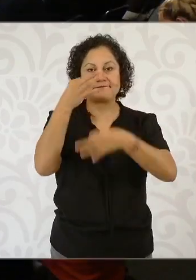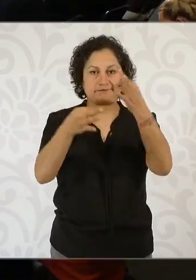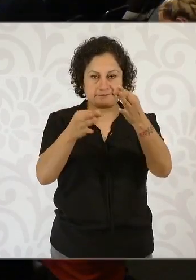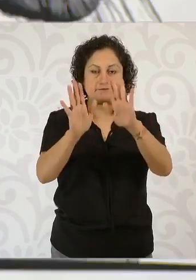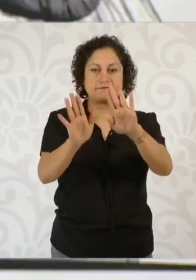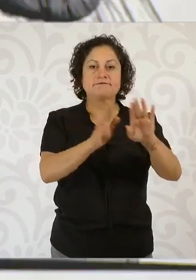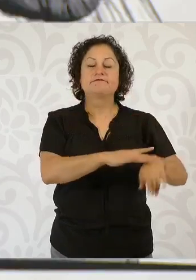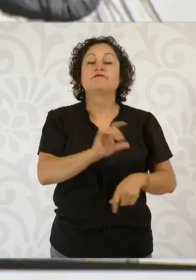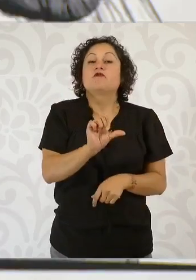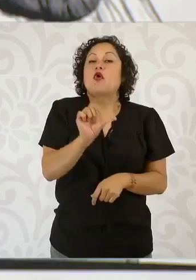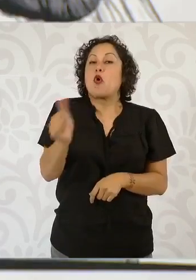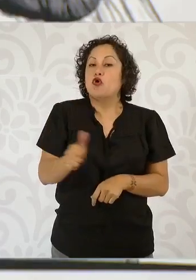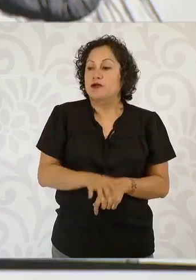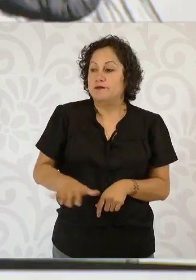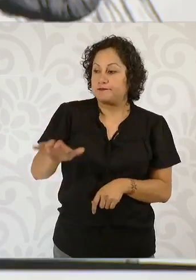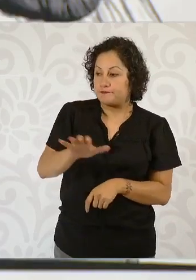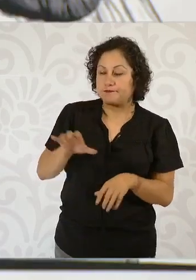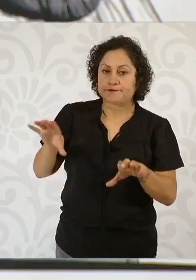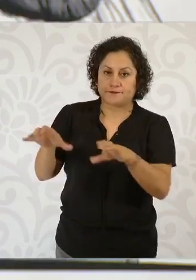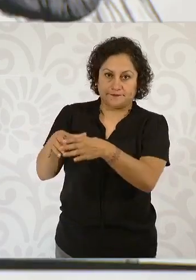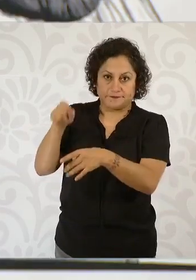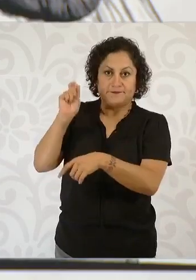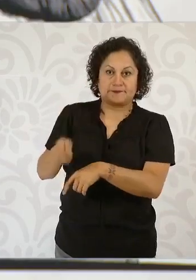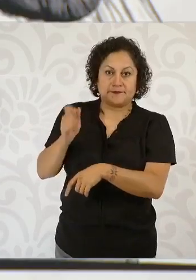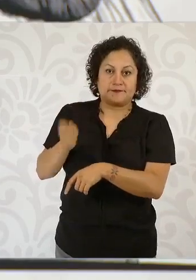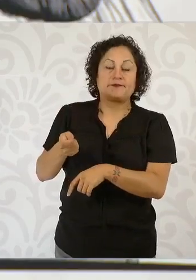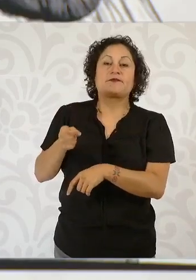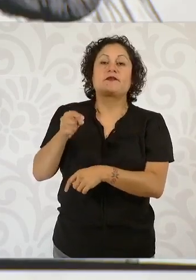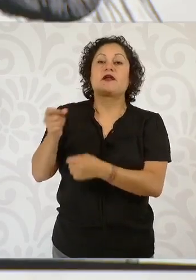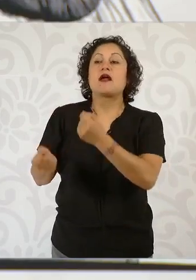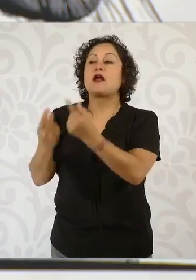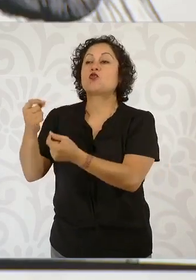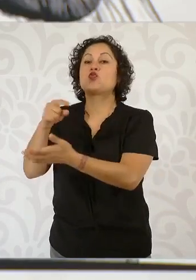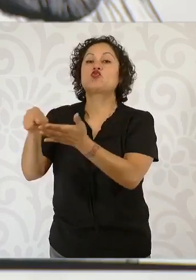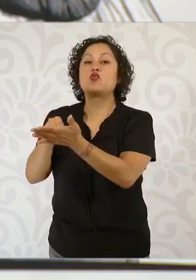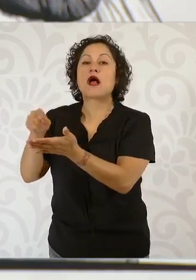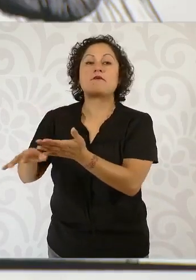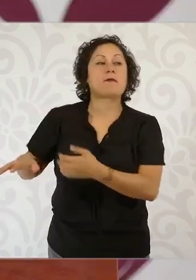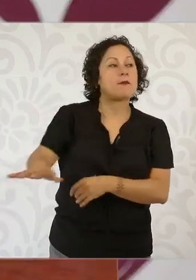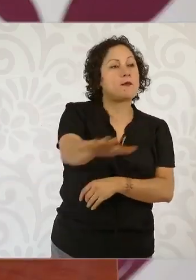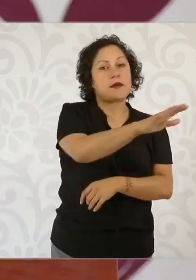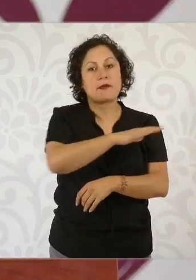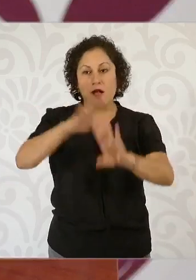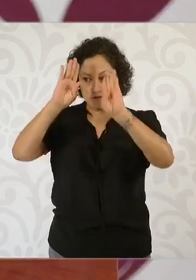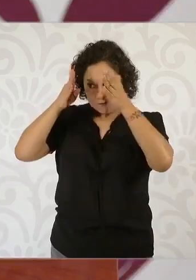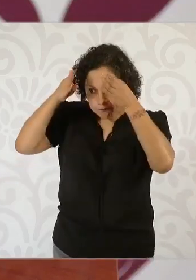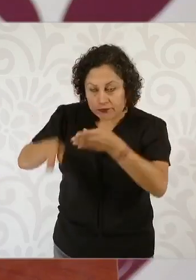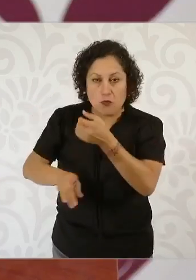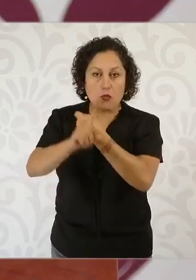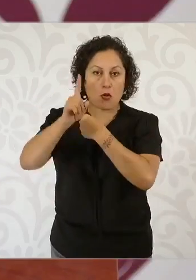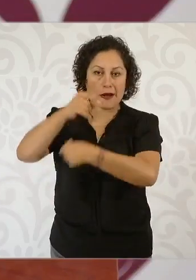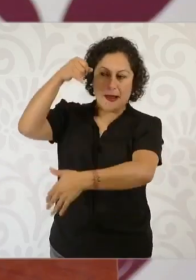es que ahí en los territorios en donde tenemos este trabajo especial de atención a las causas, estamos invitando